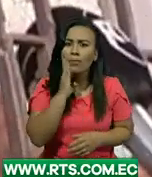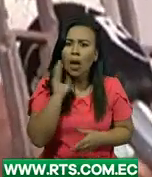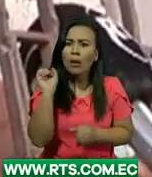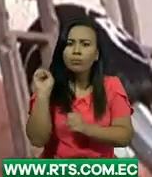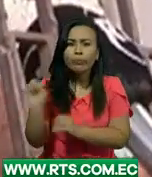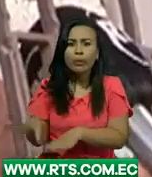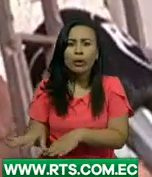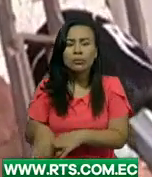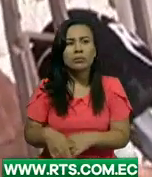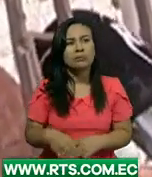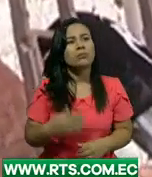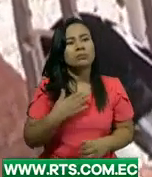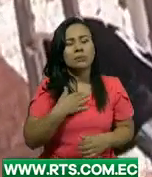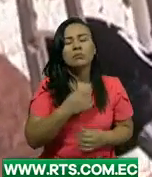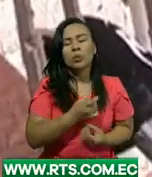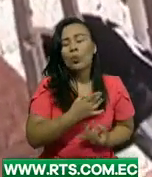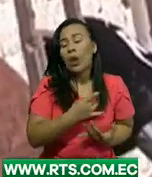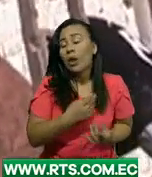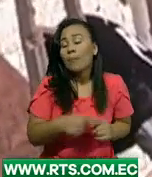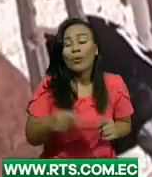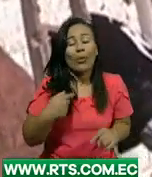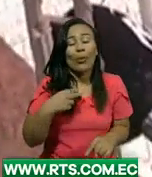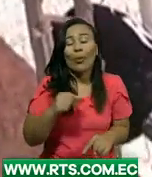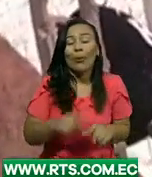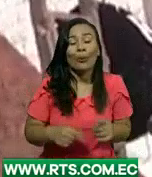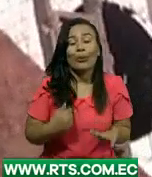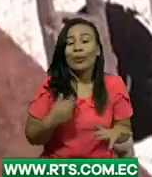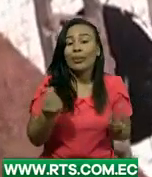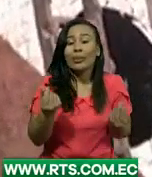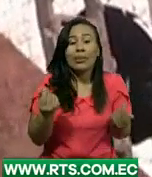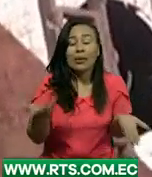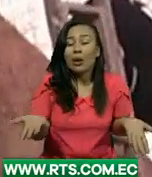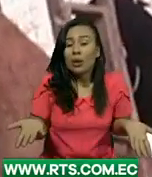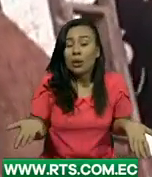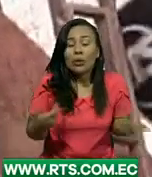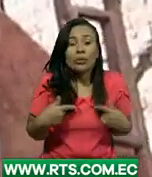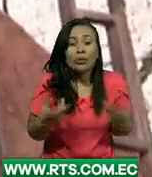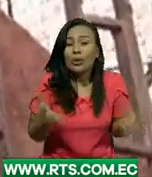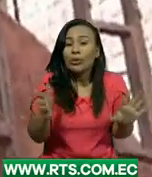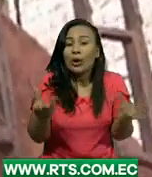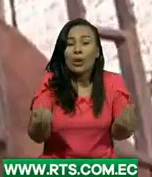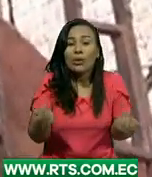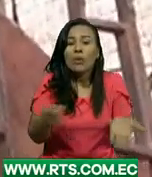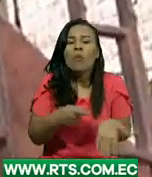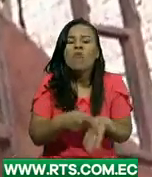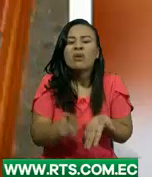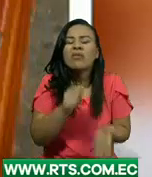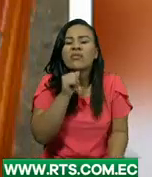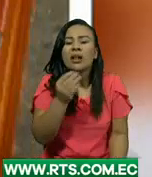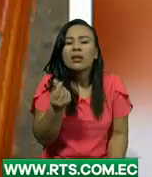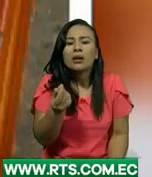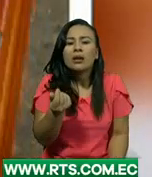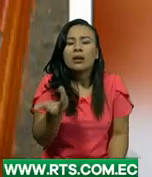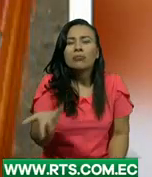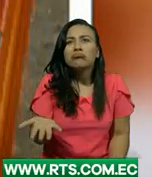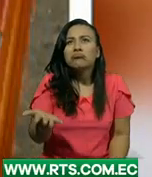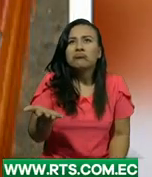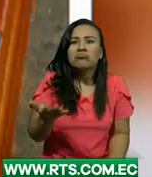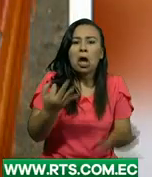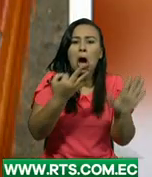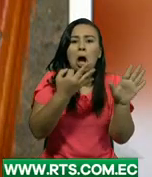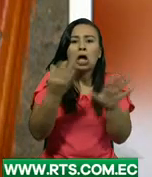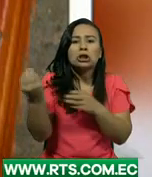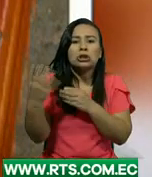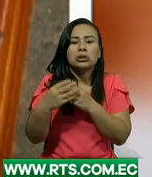Me destroza el corazón, pero no puedo hacer más porque no tengo para sepultarla, señor. ¿Le faltaban cuántos, en dólares? Me imagino